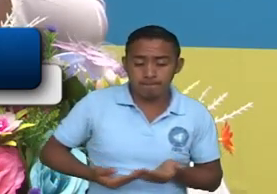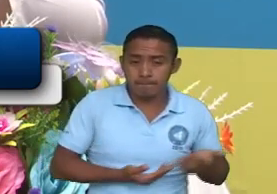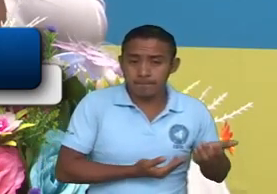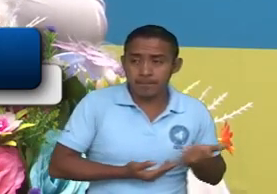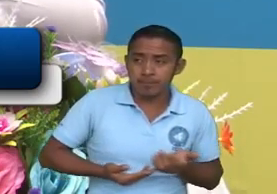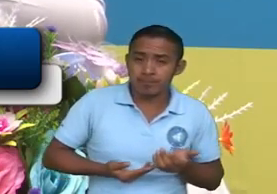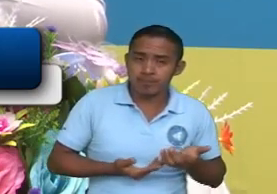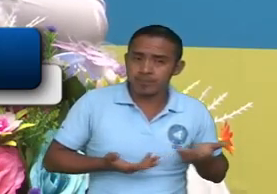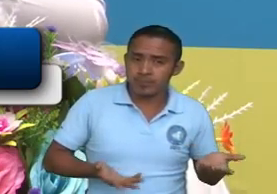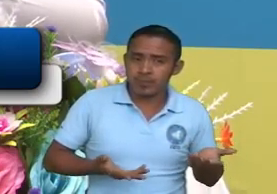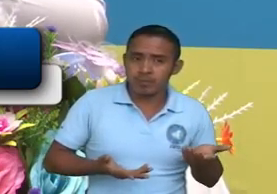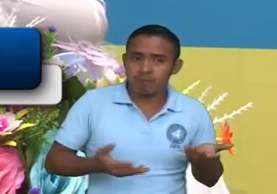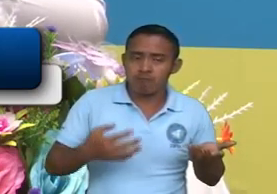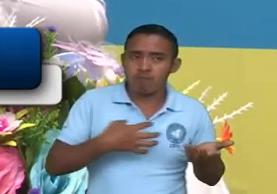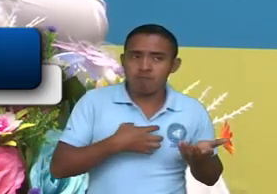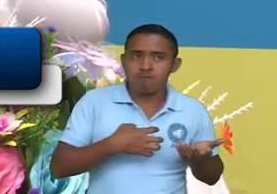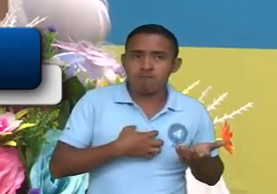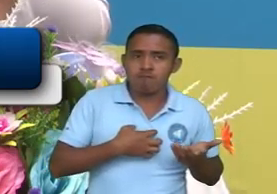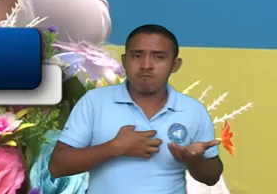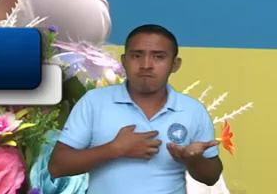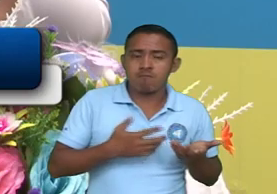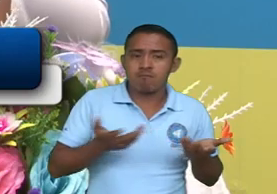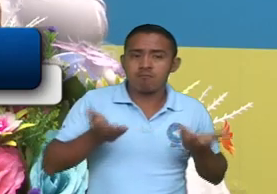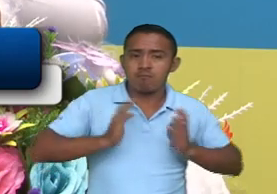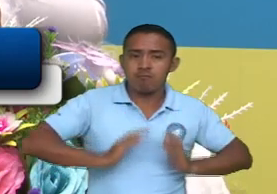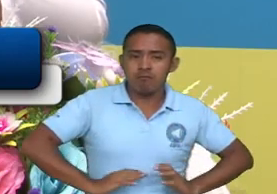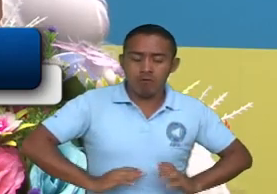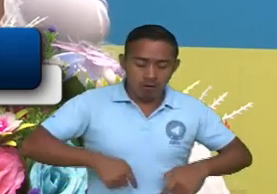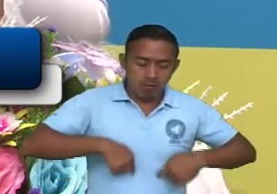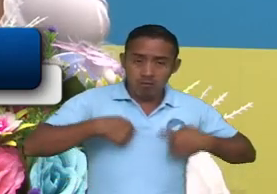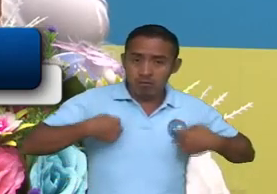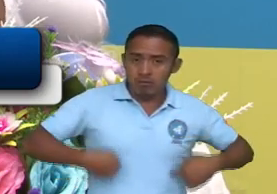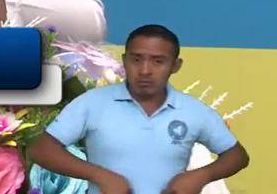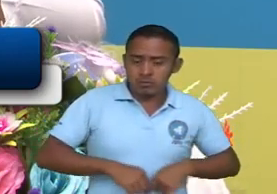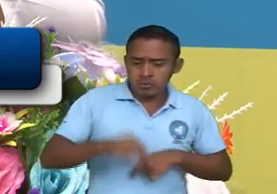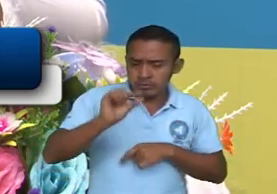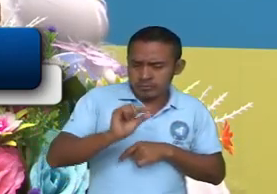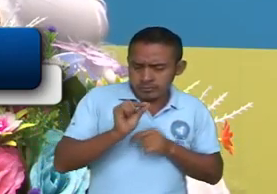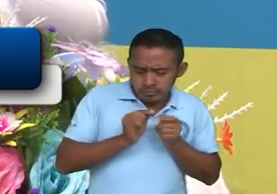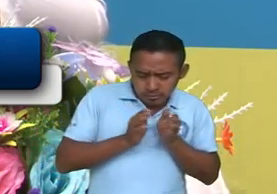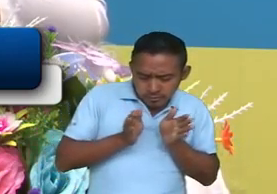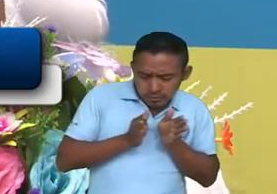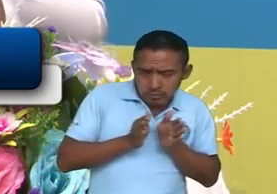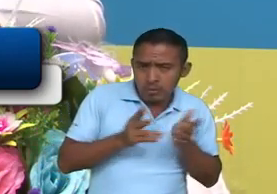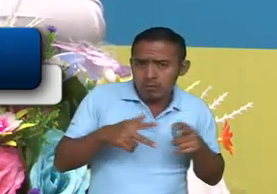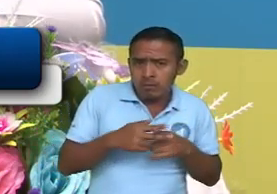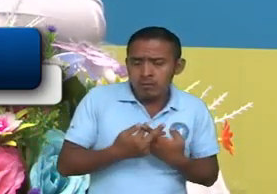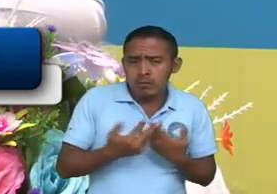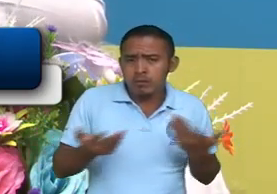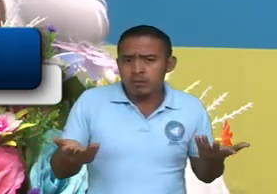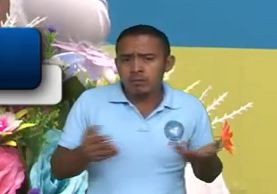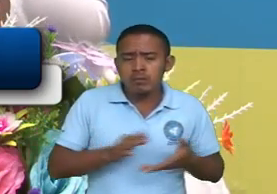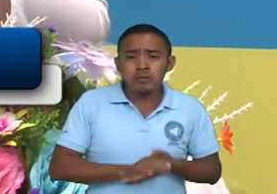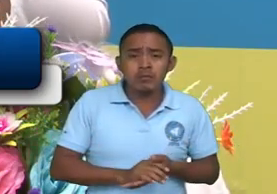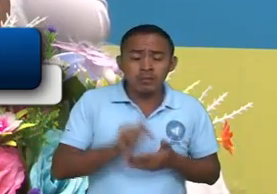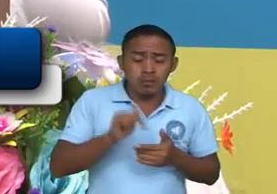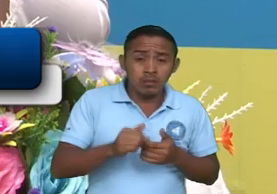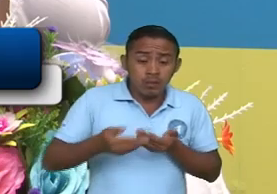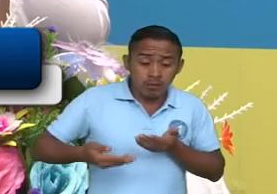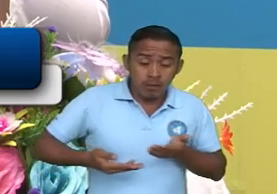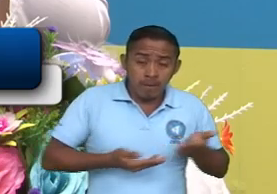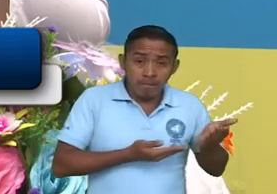que alguna persona de los que viven dentro del hogar también fume, eso también es un factor negativo, porque el dióxido de carbono se incrementa a